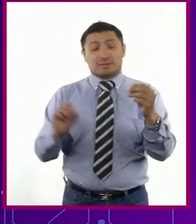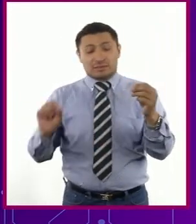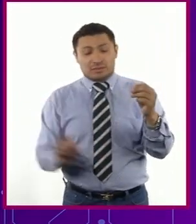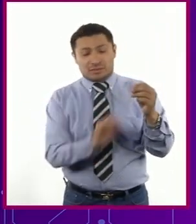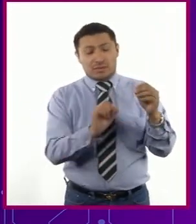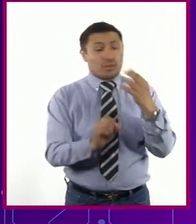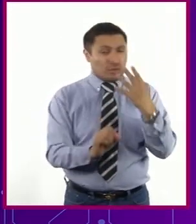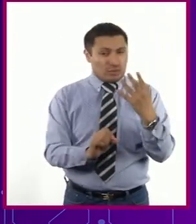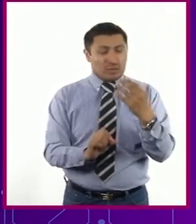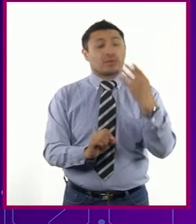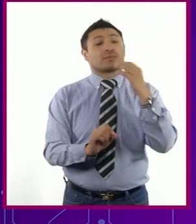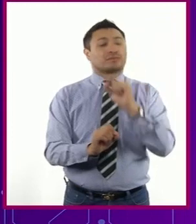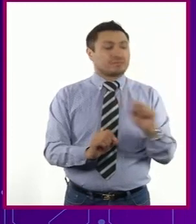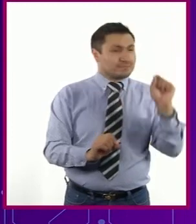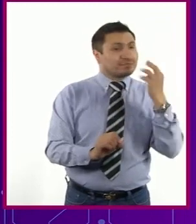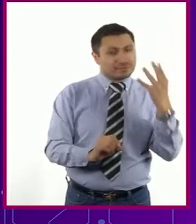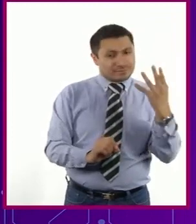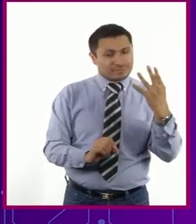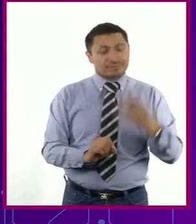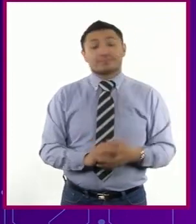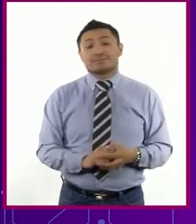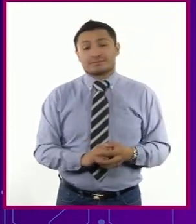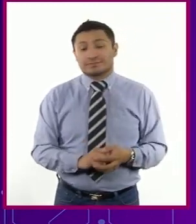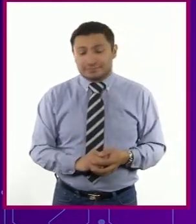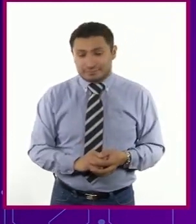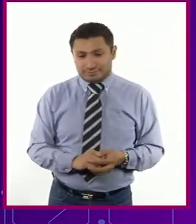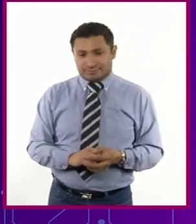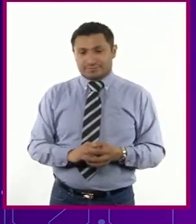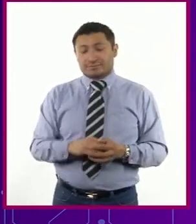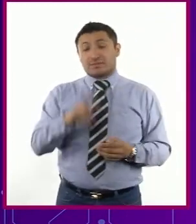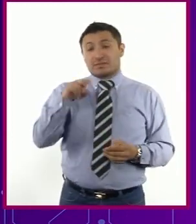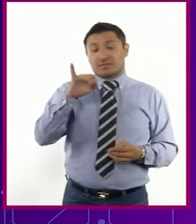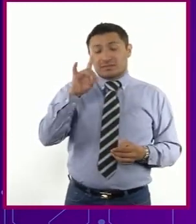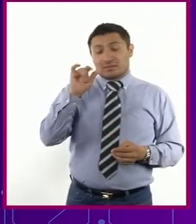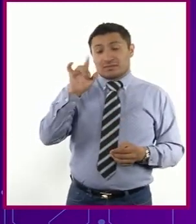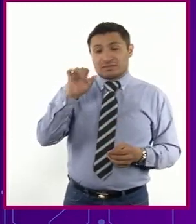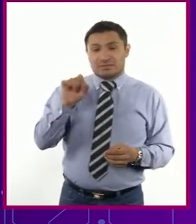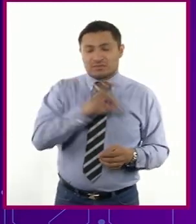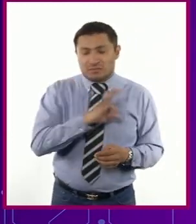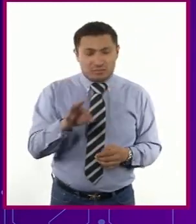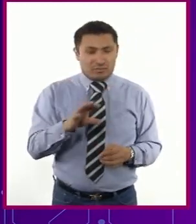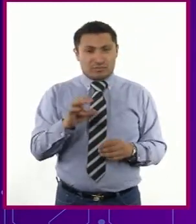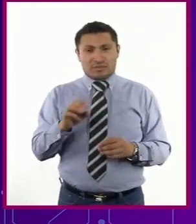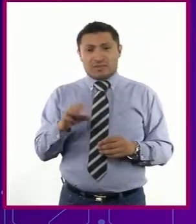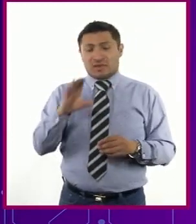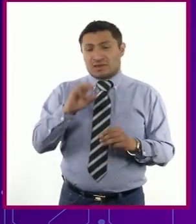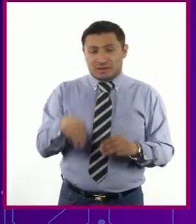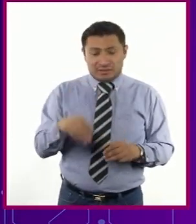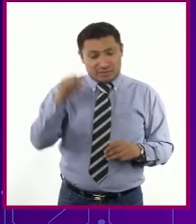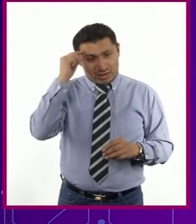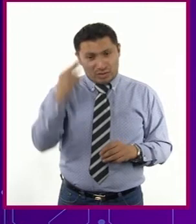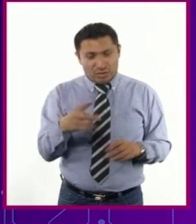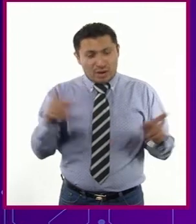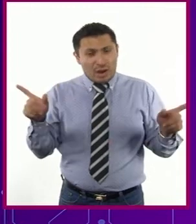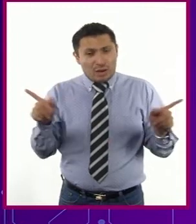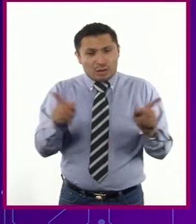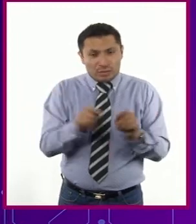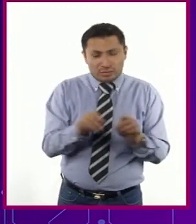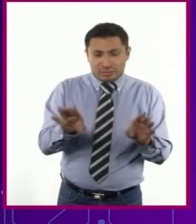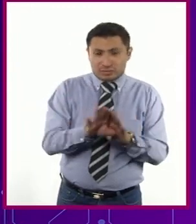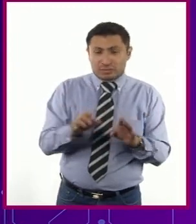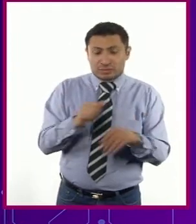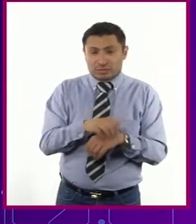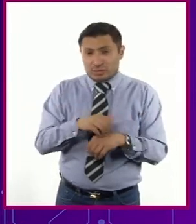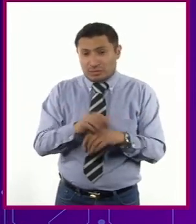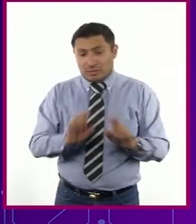4. En cuanto a las unidades, se pueden reducir los centímetros cuadrados que aparecen tanto en el